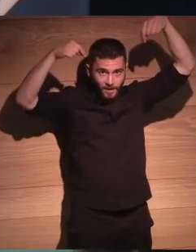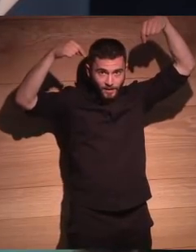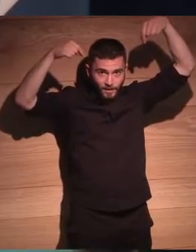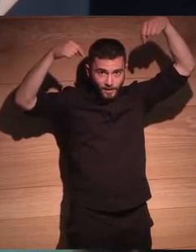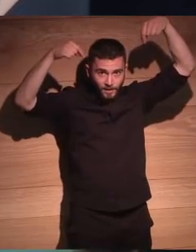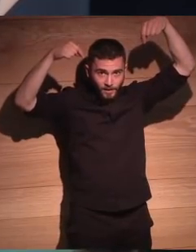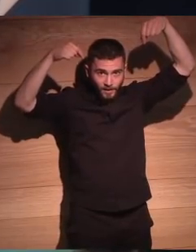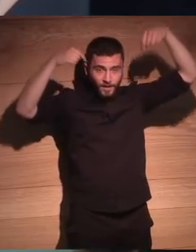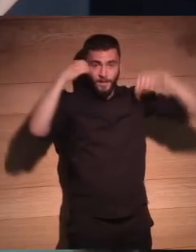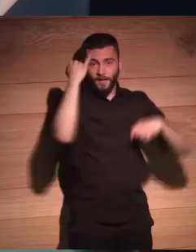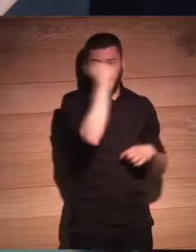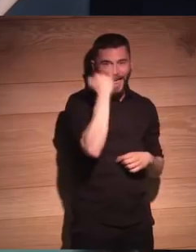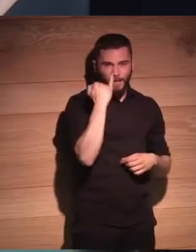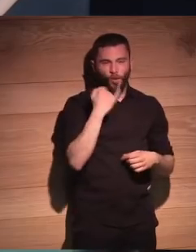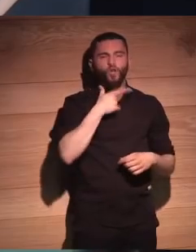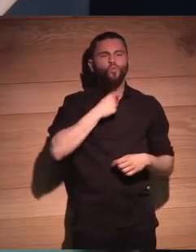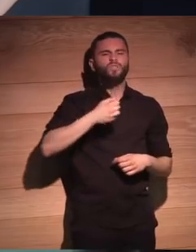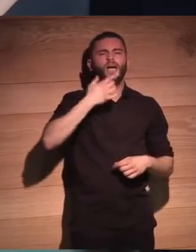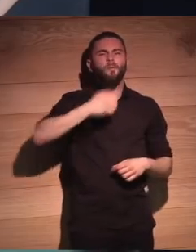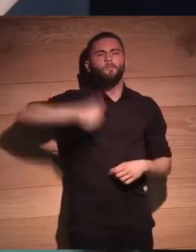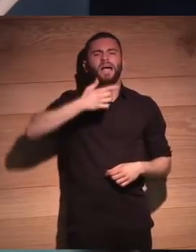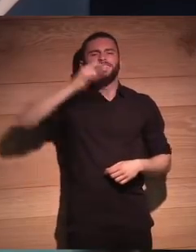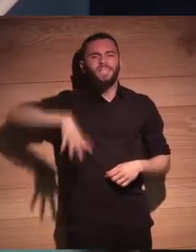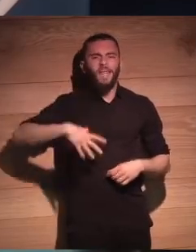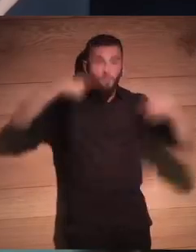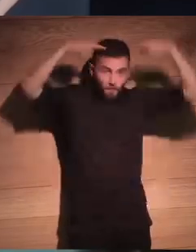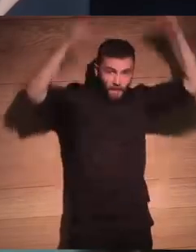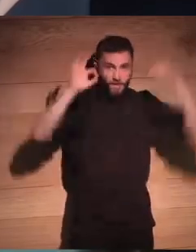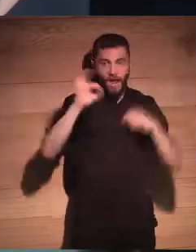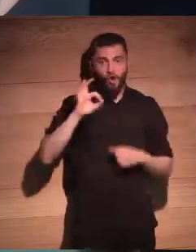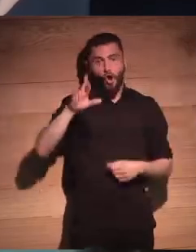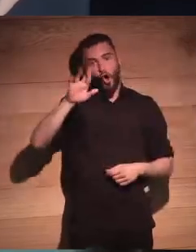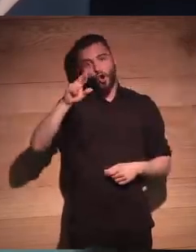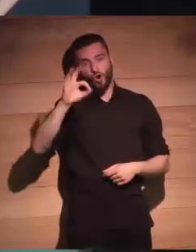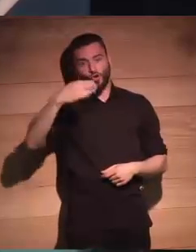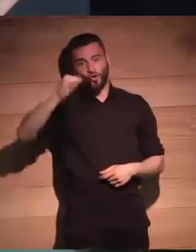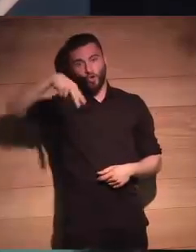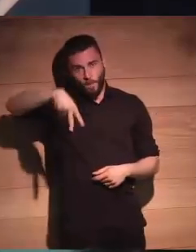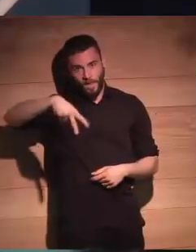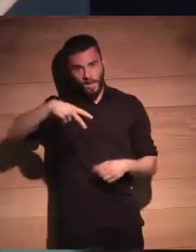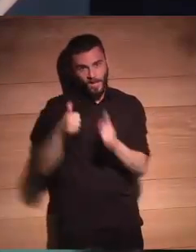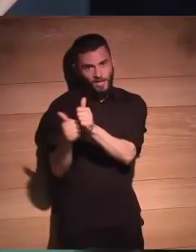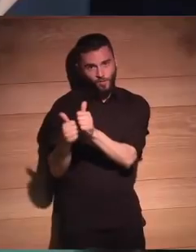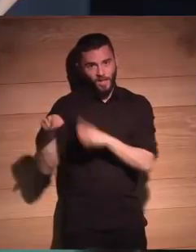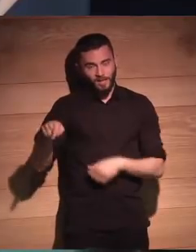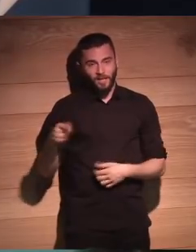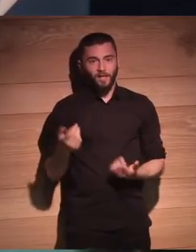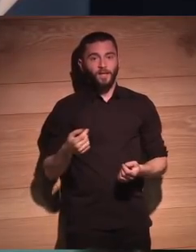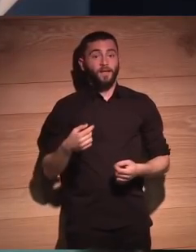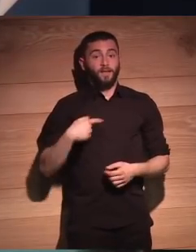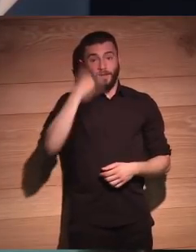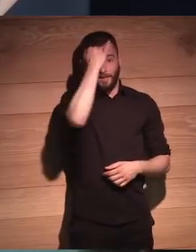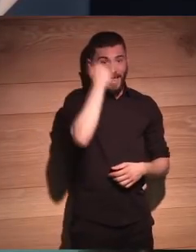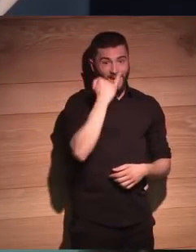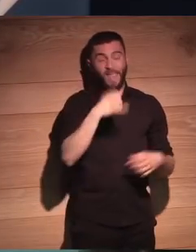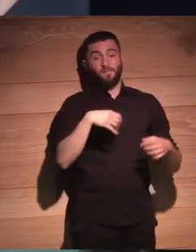de Robin. Yo también. A ver, yo creo que es demasiado... Que son muy distintos Harry y Batman como